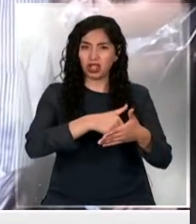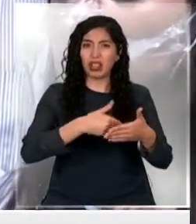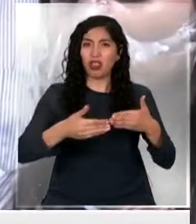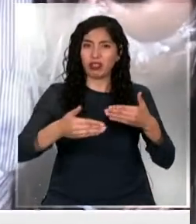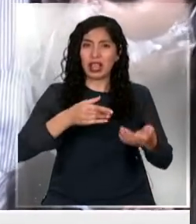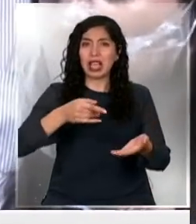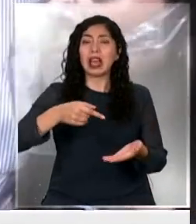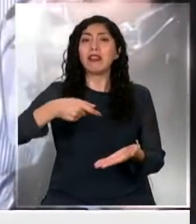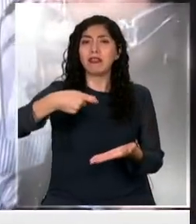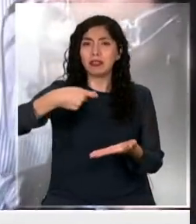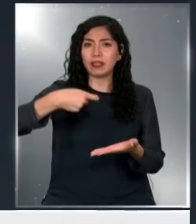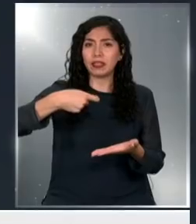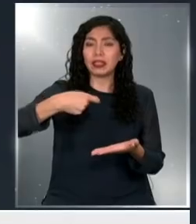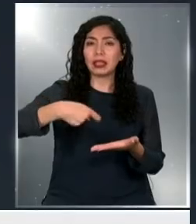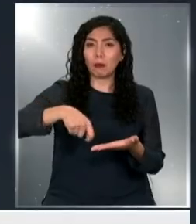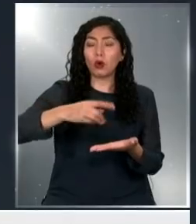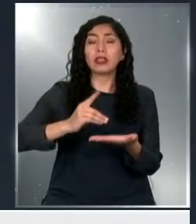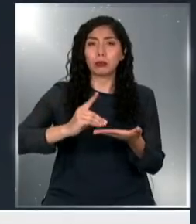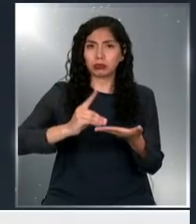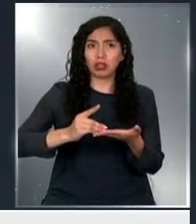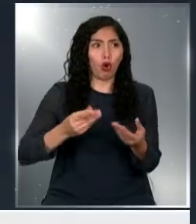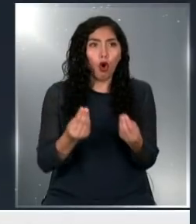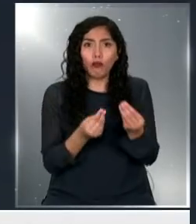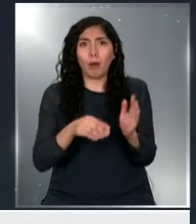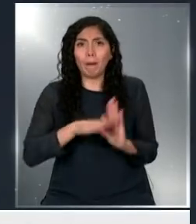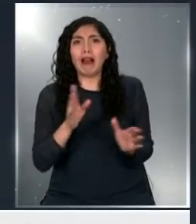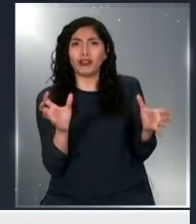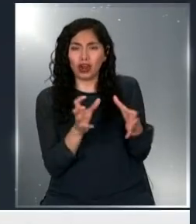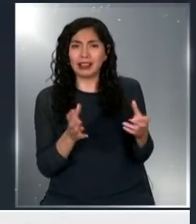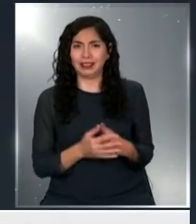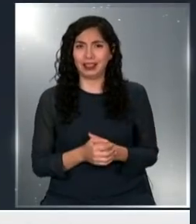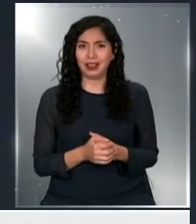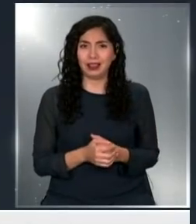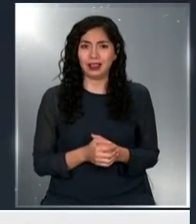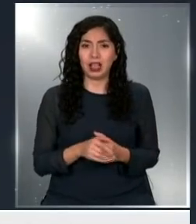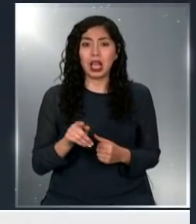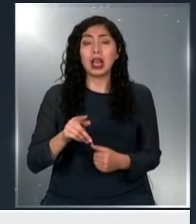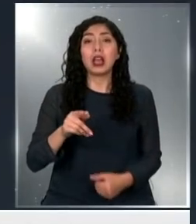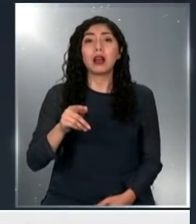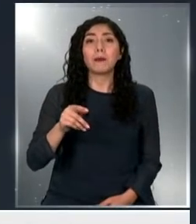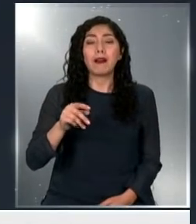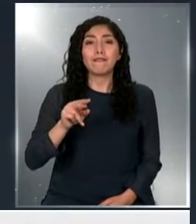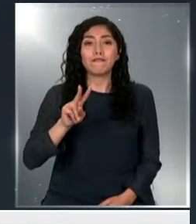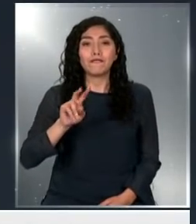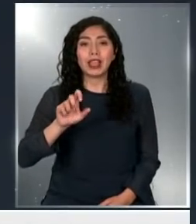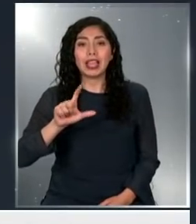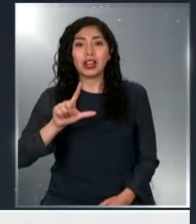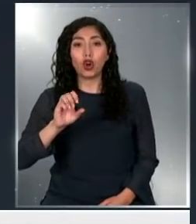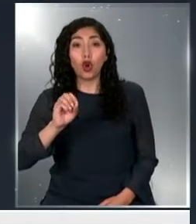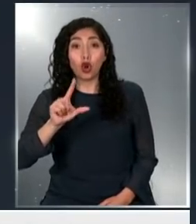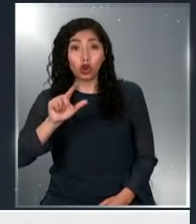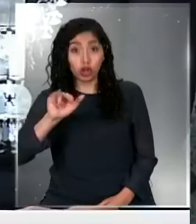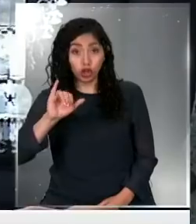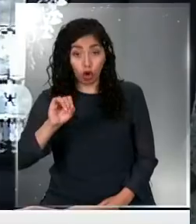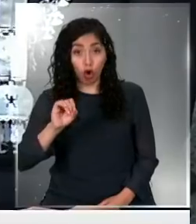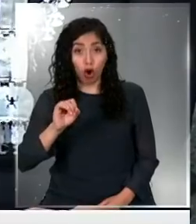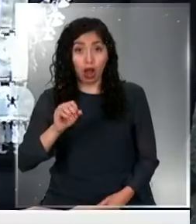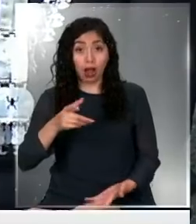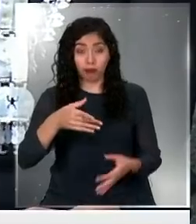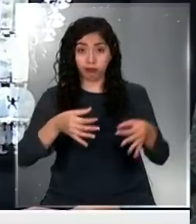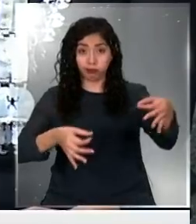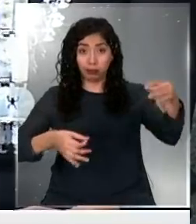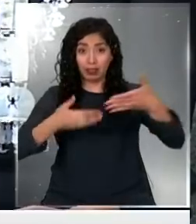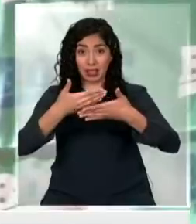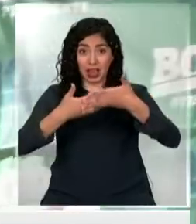Diputados? Obviamente más violencia. El comentario que el ministro vocero de gobierno Jaime Belolio hizo en el diario El Mercurio por el proyecto